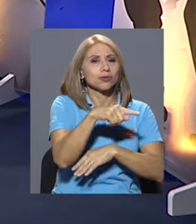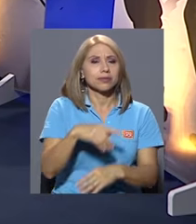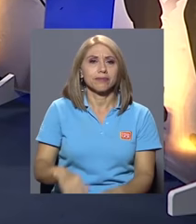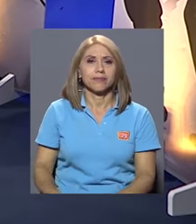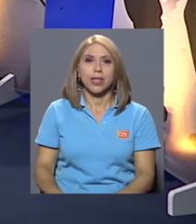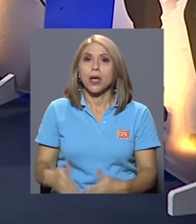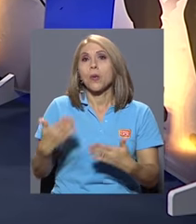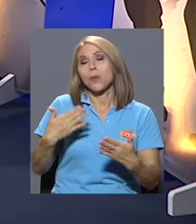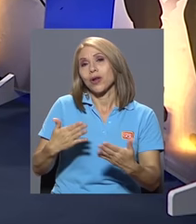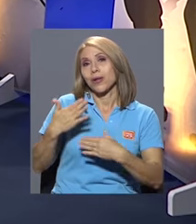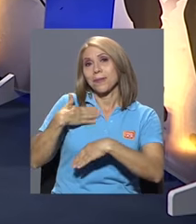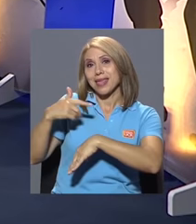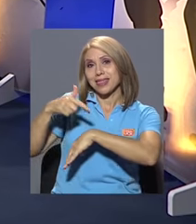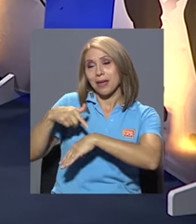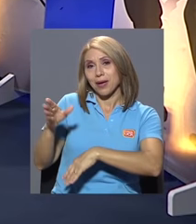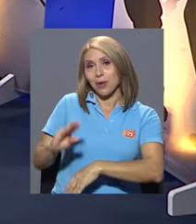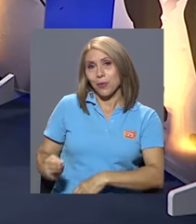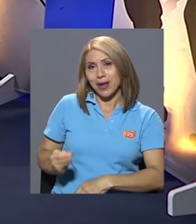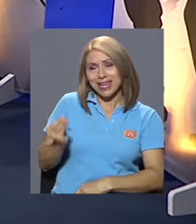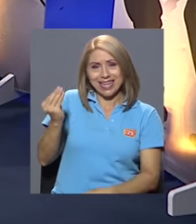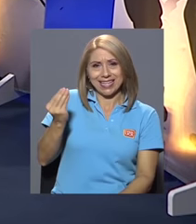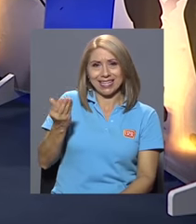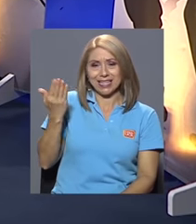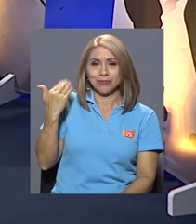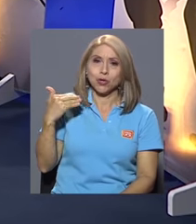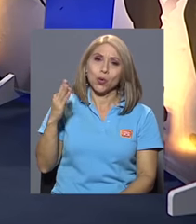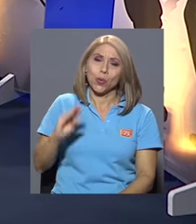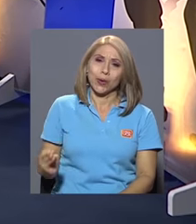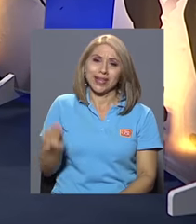Bueno, en mi etapa juvenil,